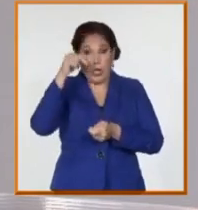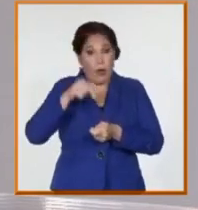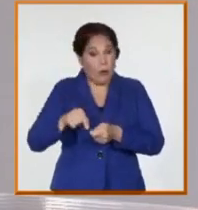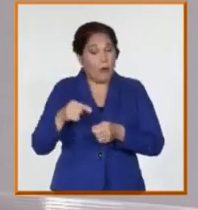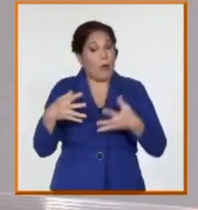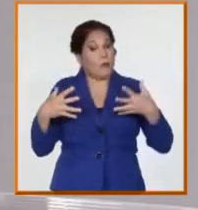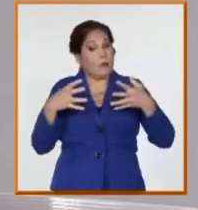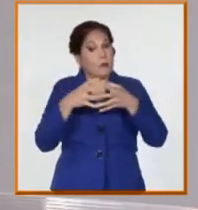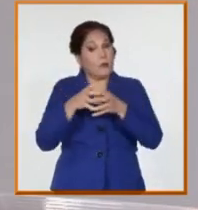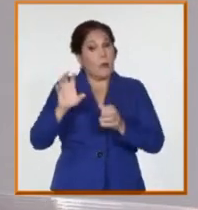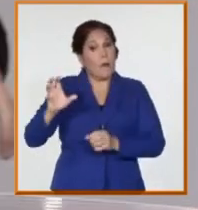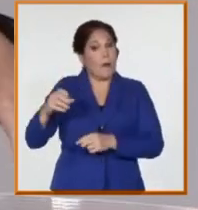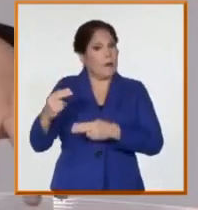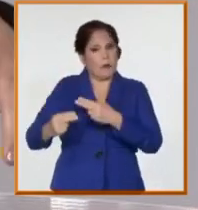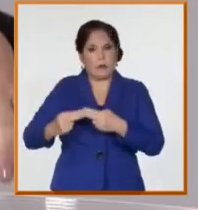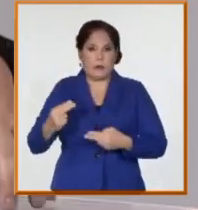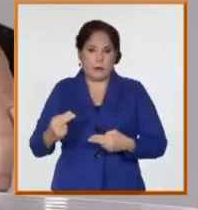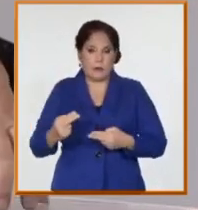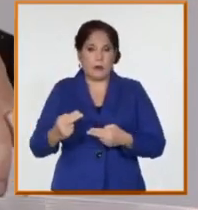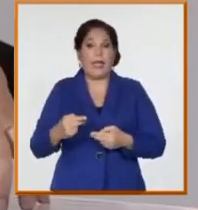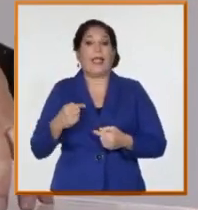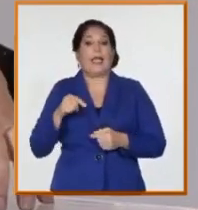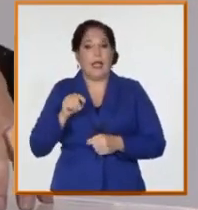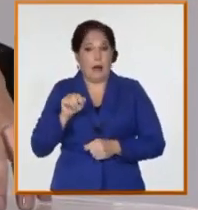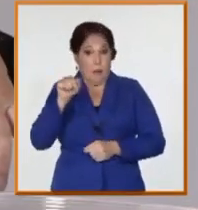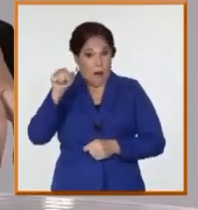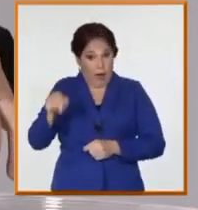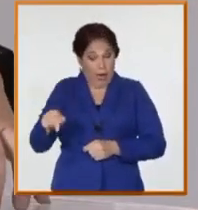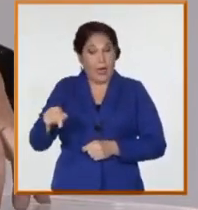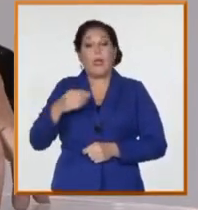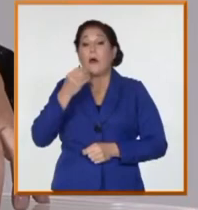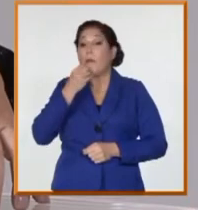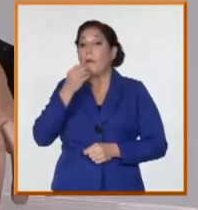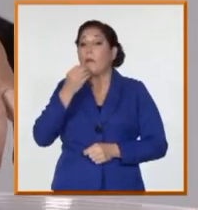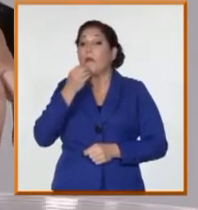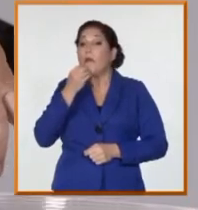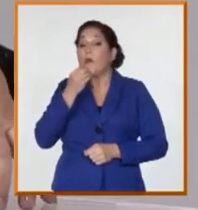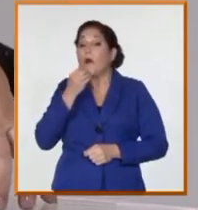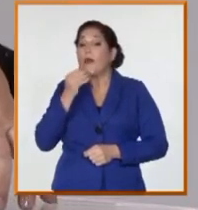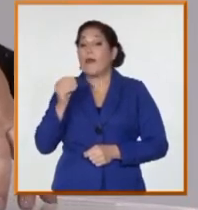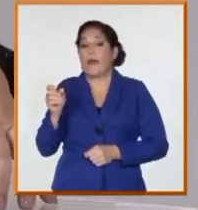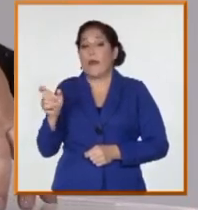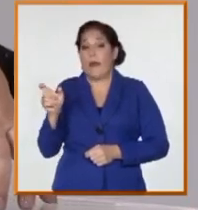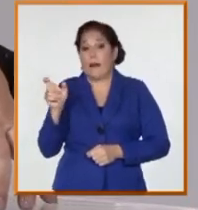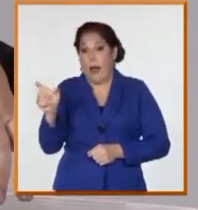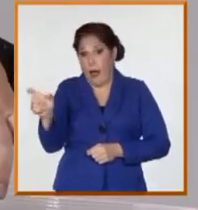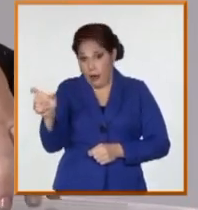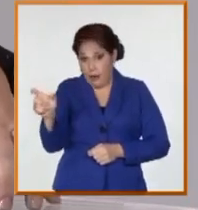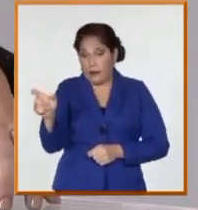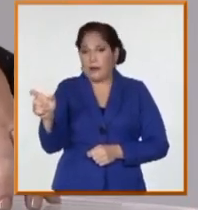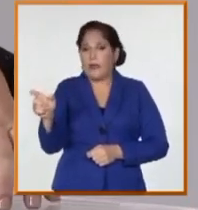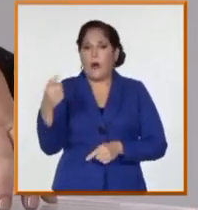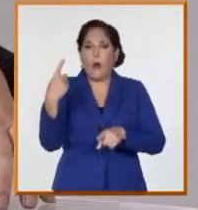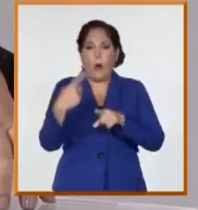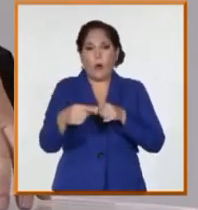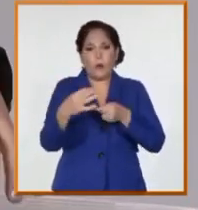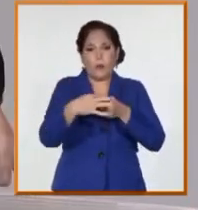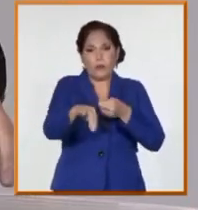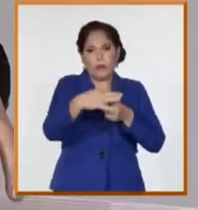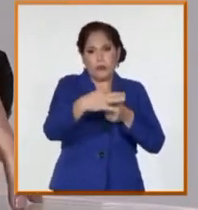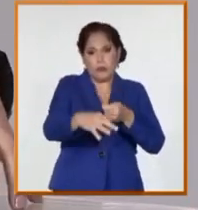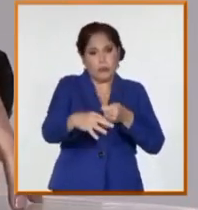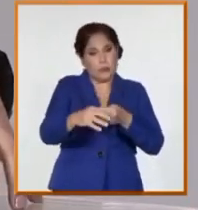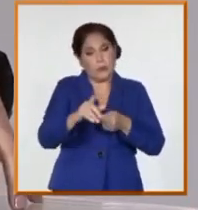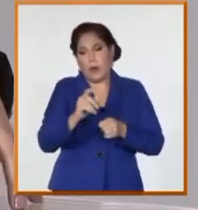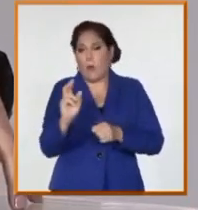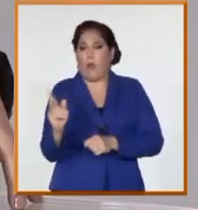de Conjunto con el banco que donde sí se pueda habilitar la caja extra se va a habilitar la caja extra donde los ingresos lo